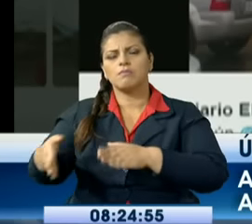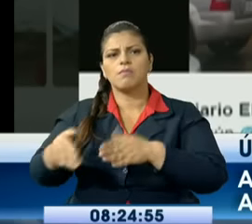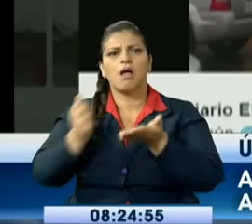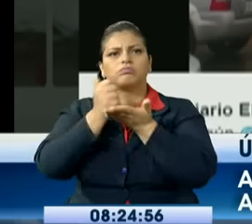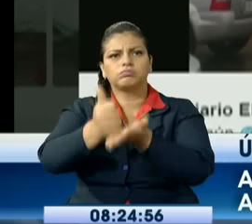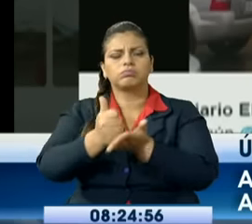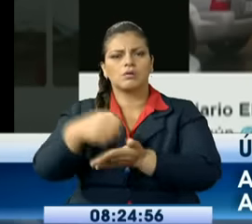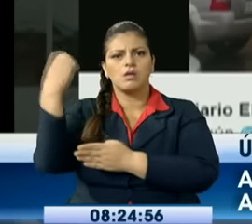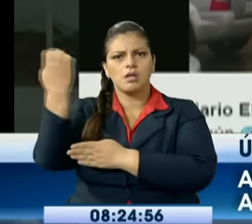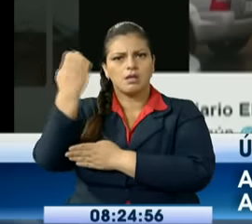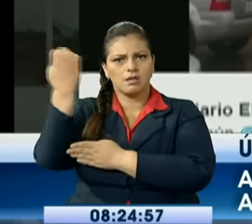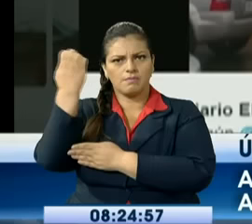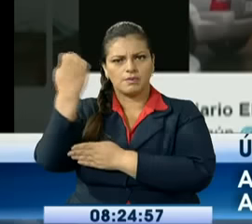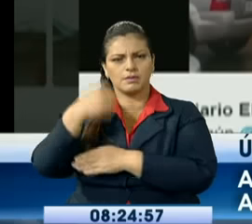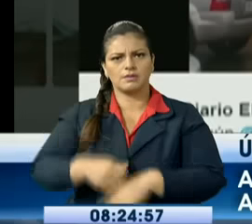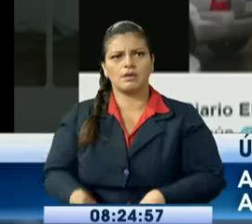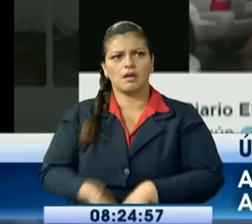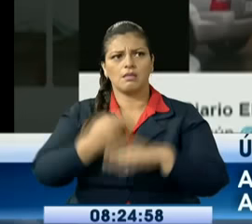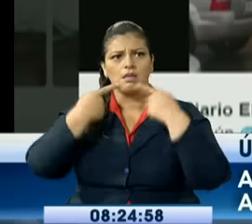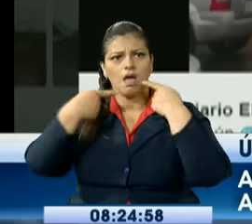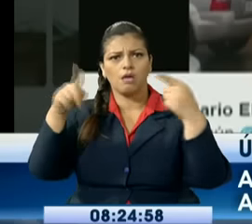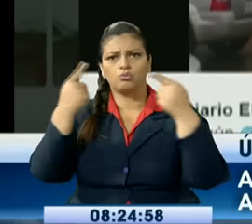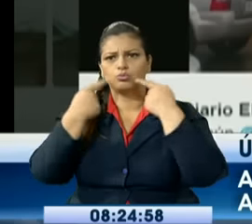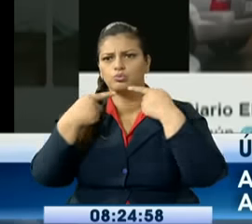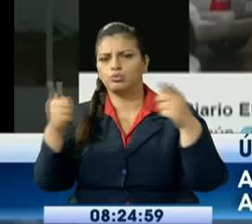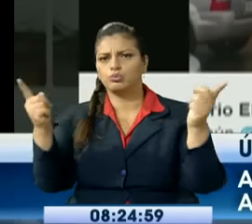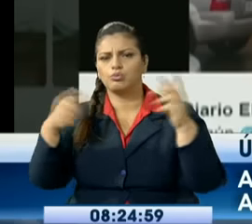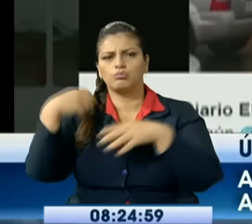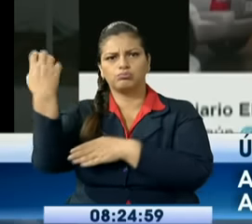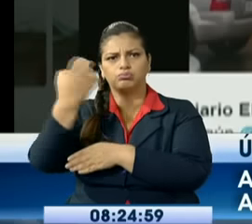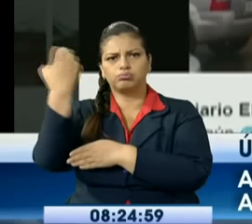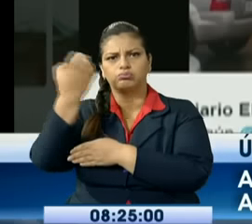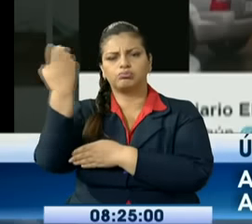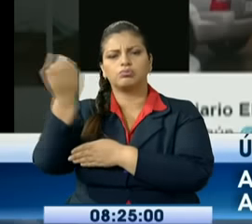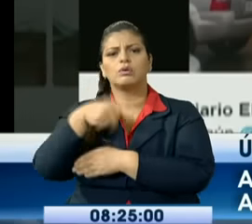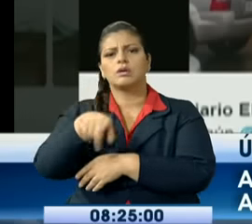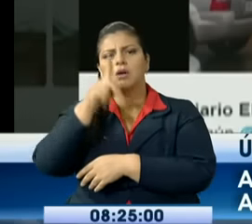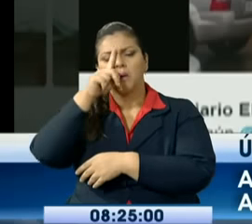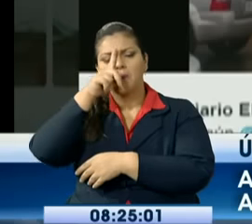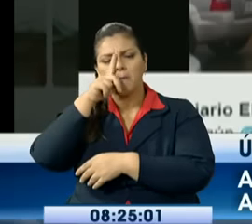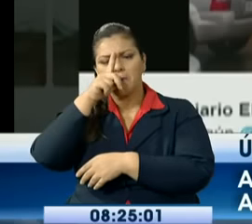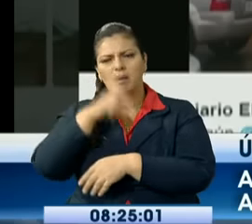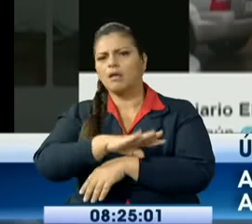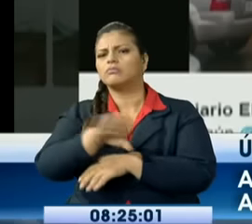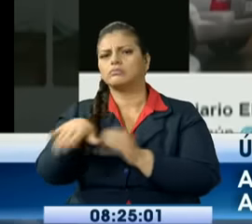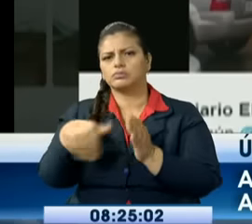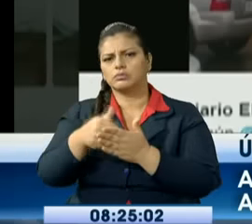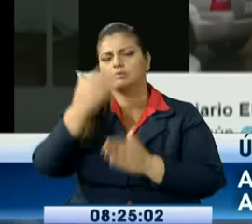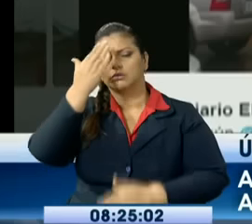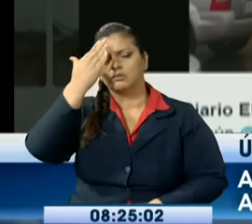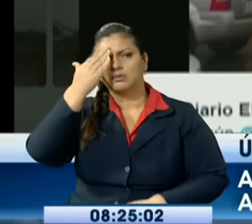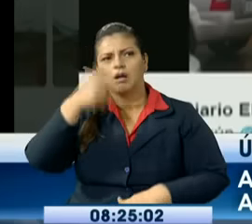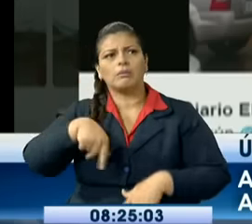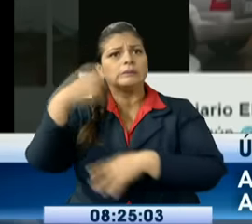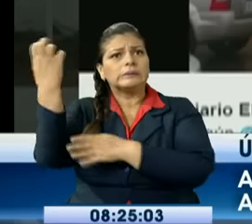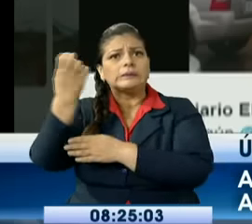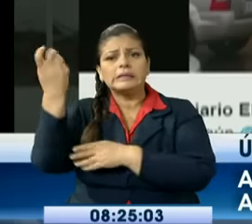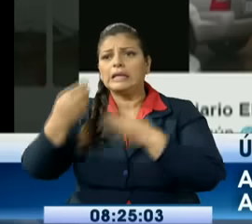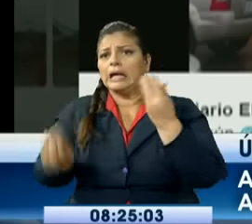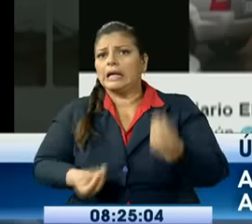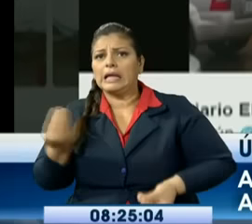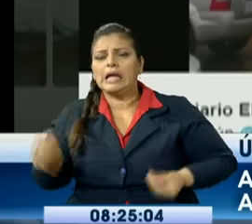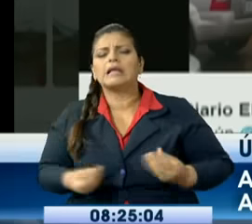activado todas las alarmas del caso y todo el personal que trabaja en este tipo de actividad cuando existe alguna emergencia en un aeropuerto